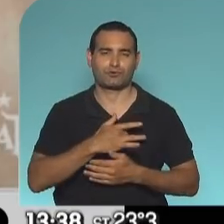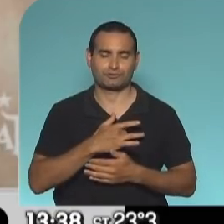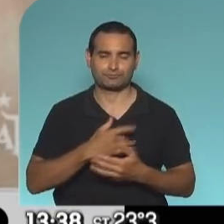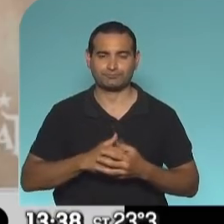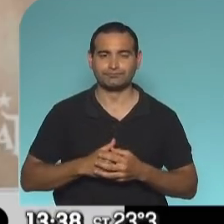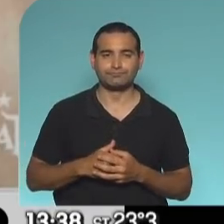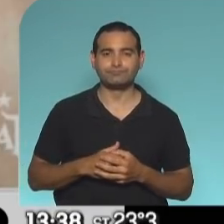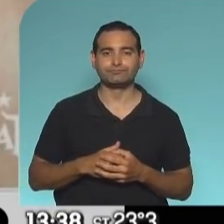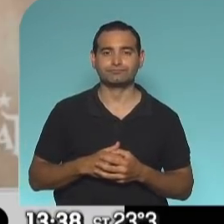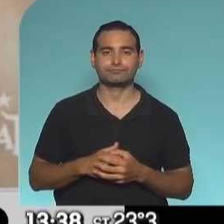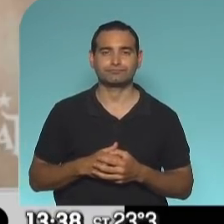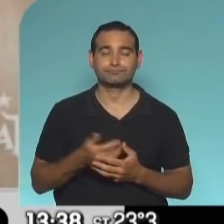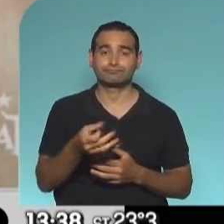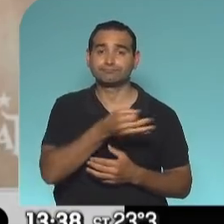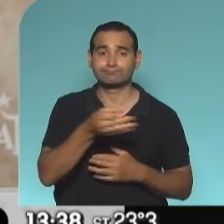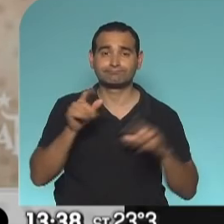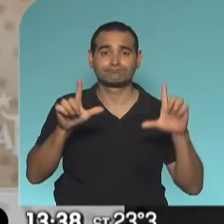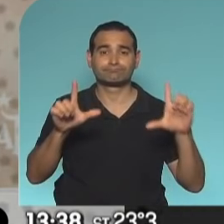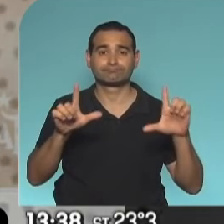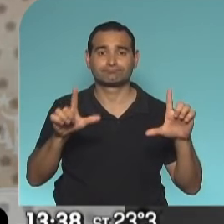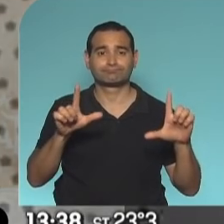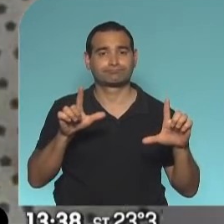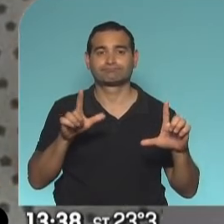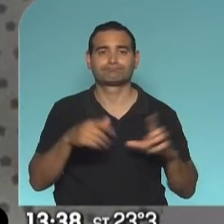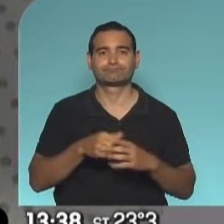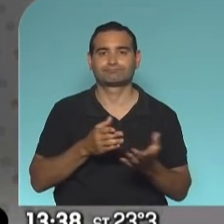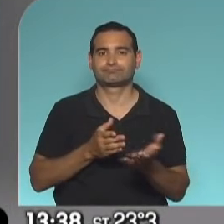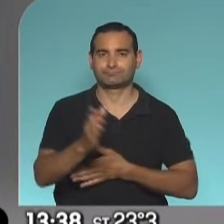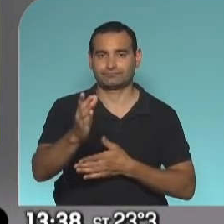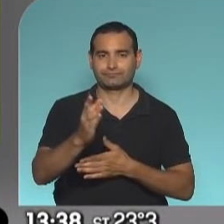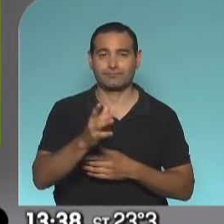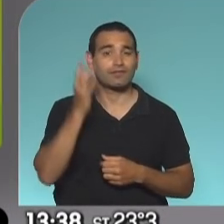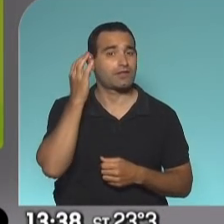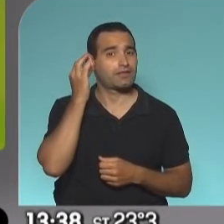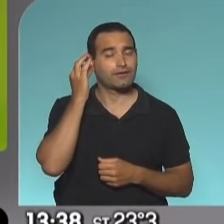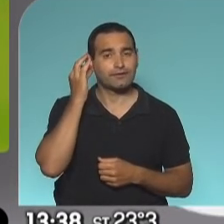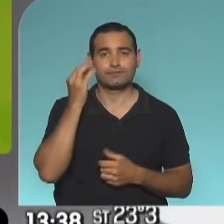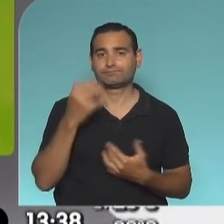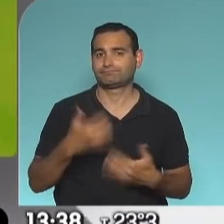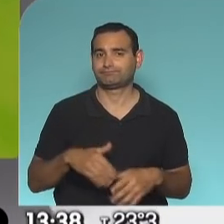sí, esa imagen va a ser eterna. Diego ya es leyenda